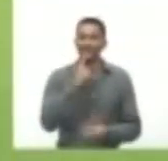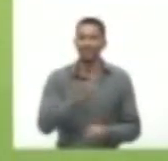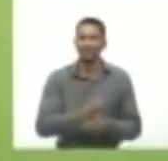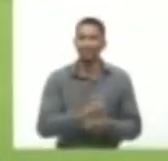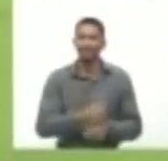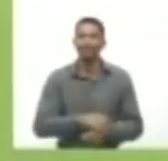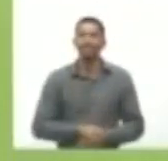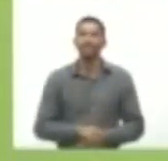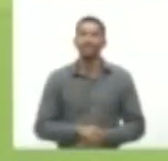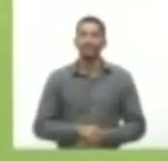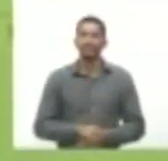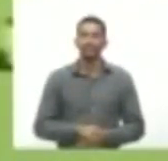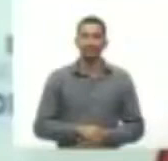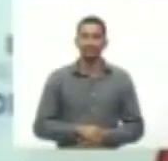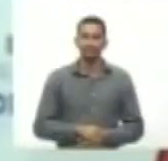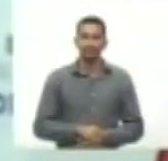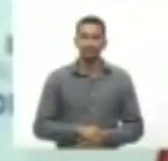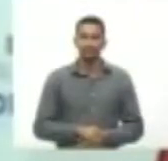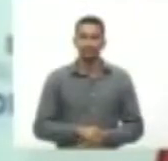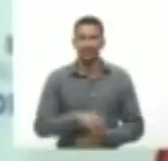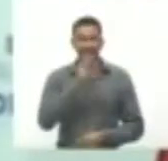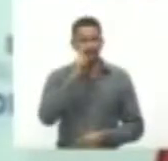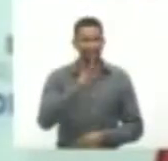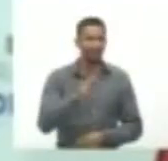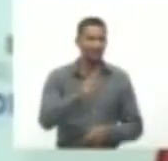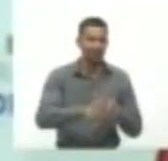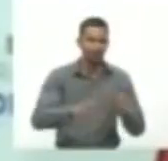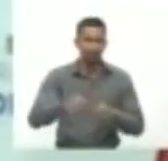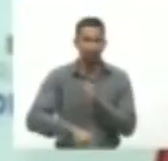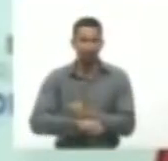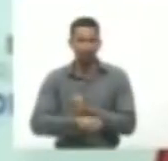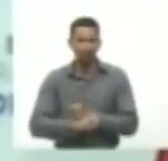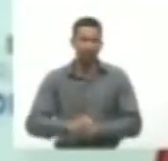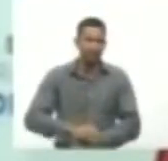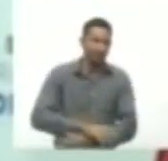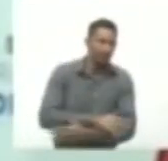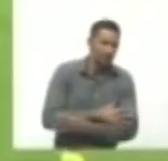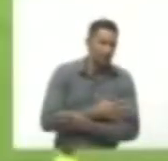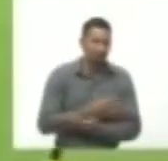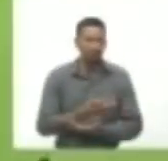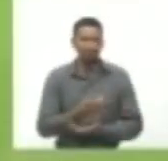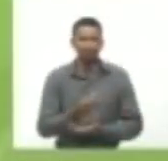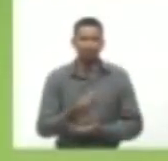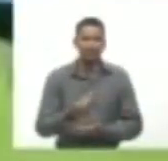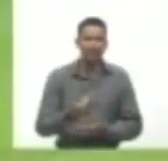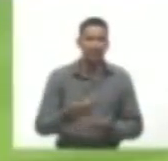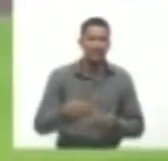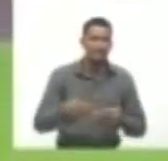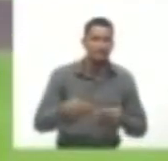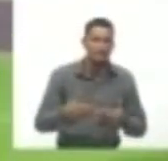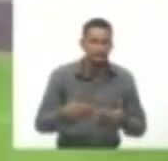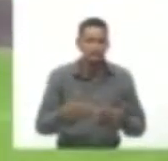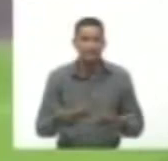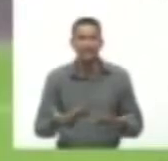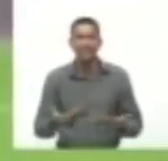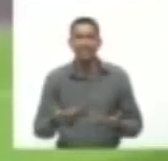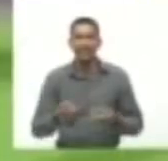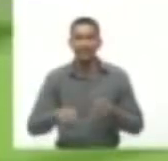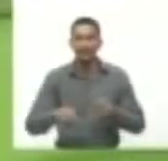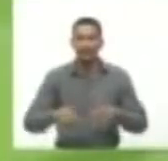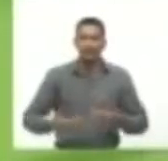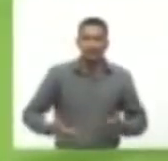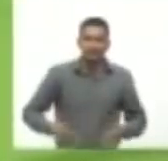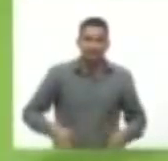Colombia se ve dentro del campo muy limitada, con algunos jugadores muy con